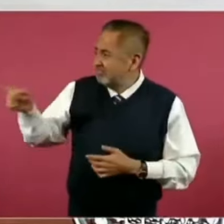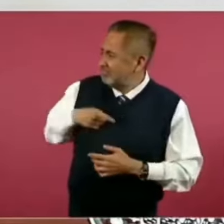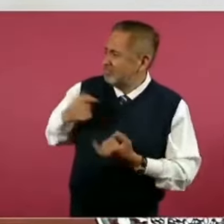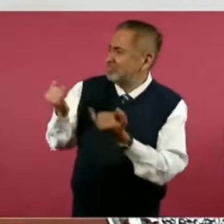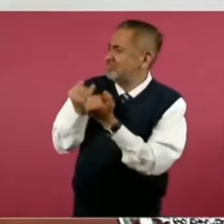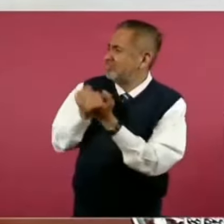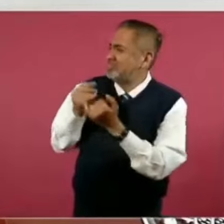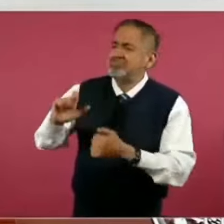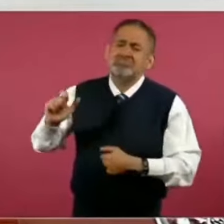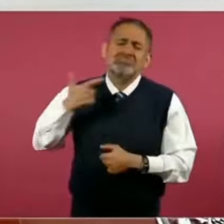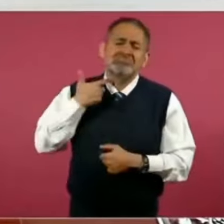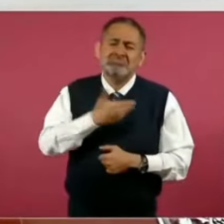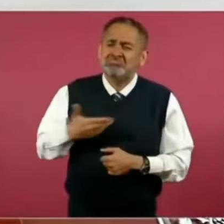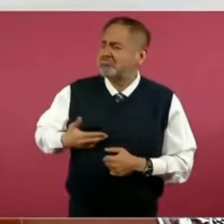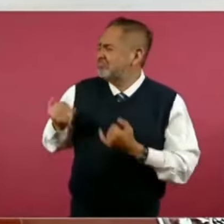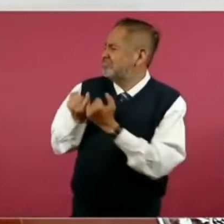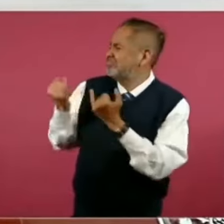iguales.